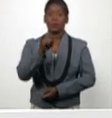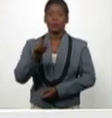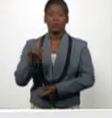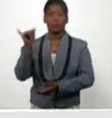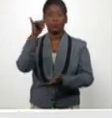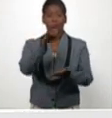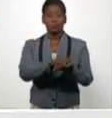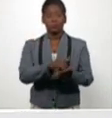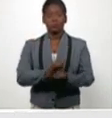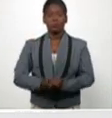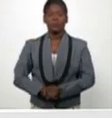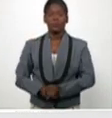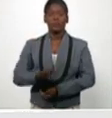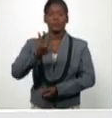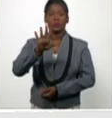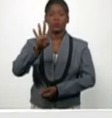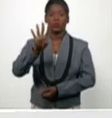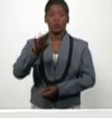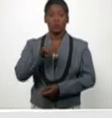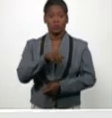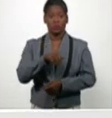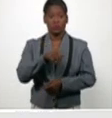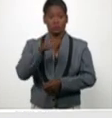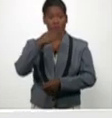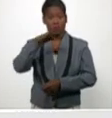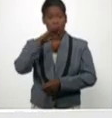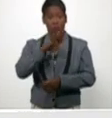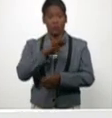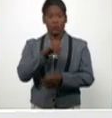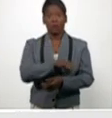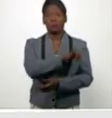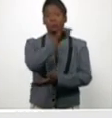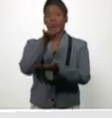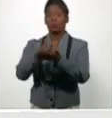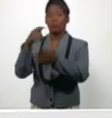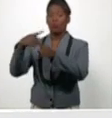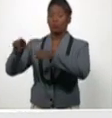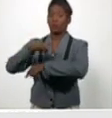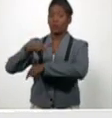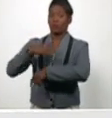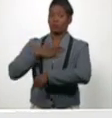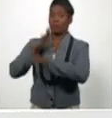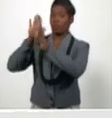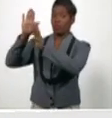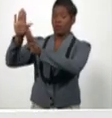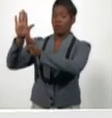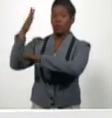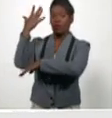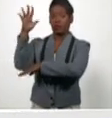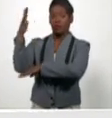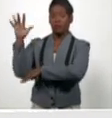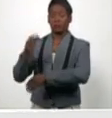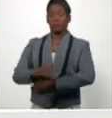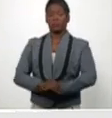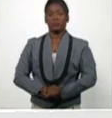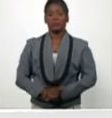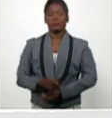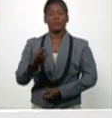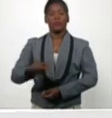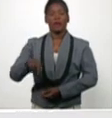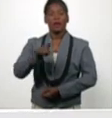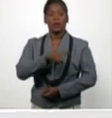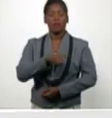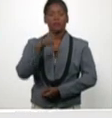retornado a sus países después del diagnóstico. Ayer un número superior de altas